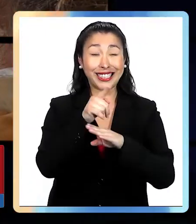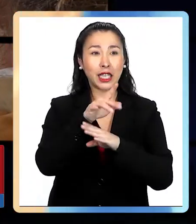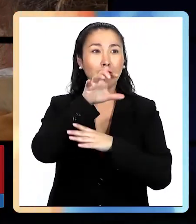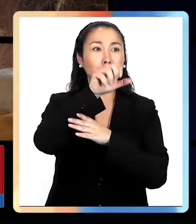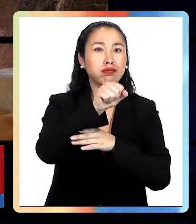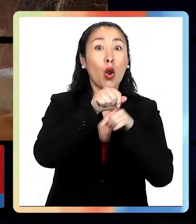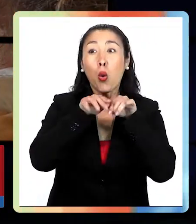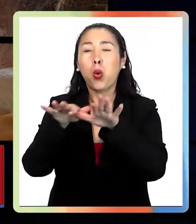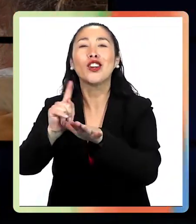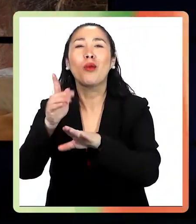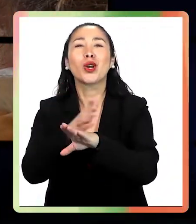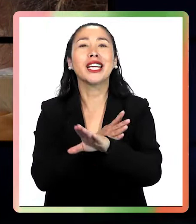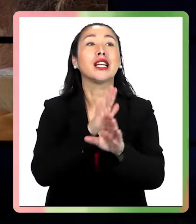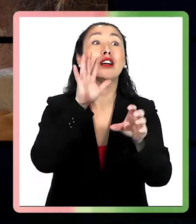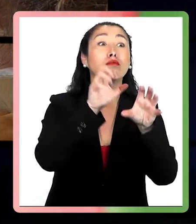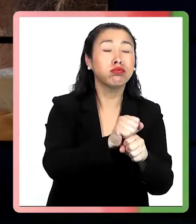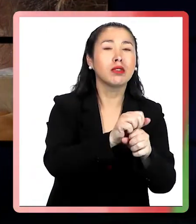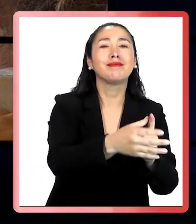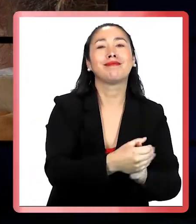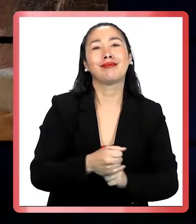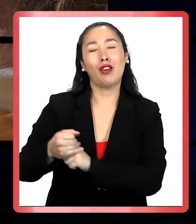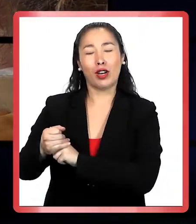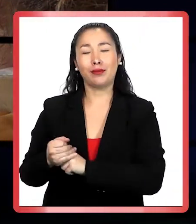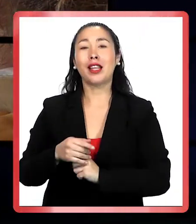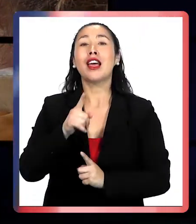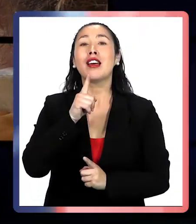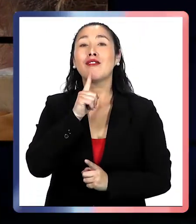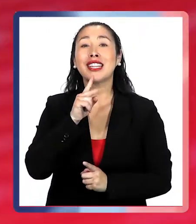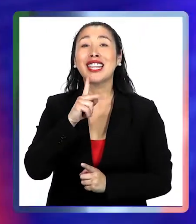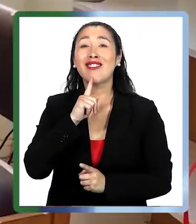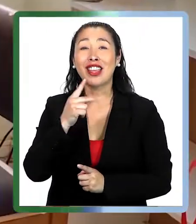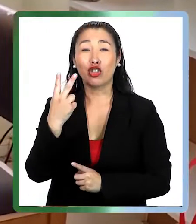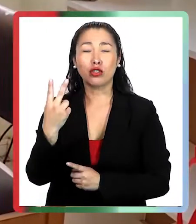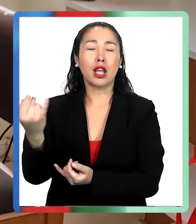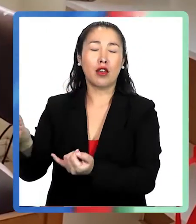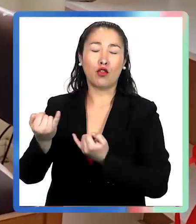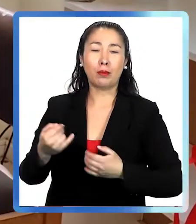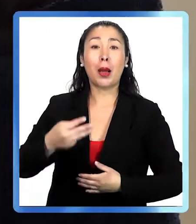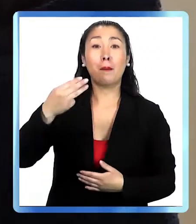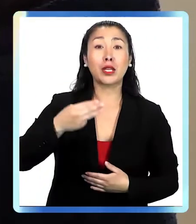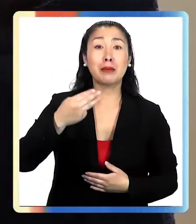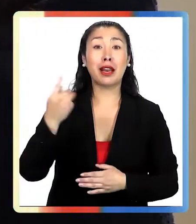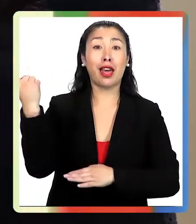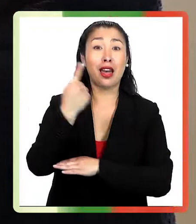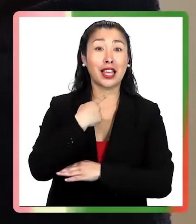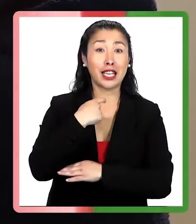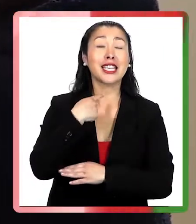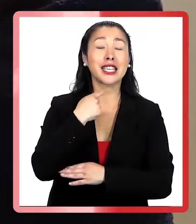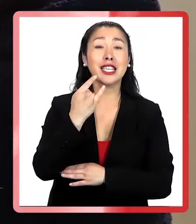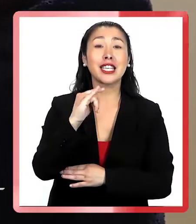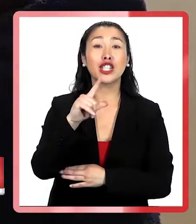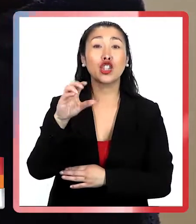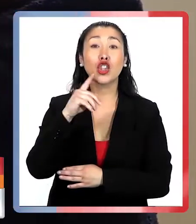un brote de contagios en la comuna. VTV2 nos informa. La Municipalidad de Quillota, a través de la